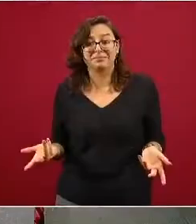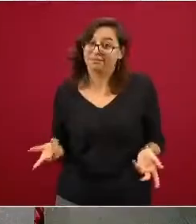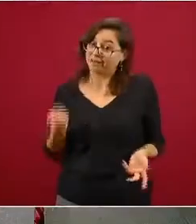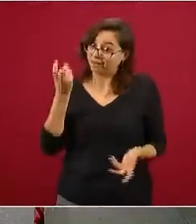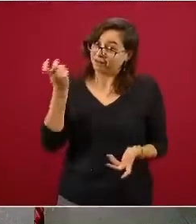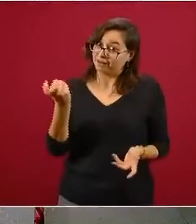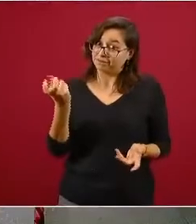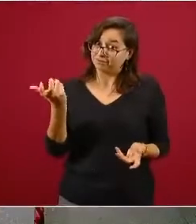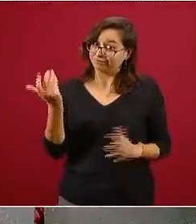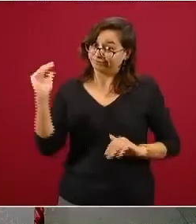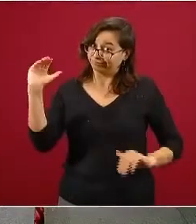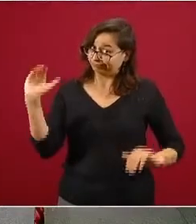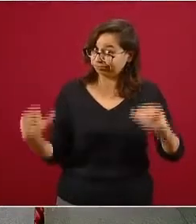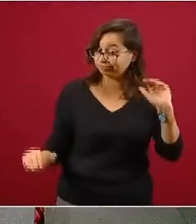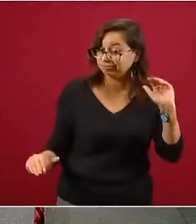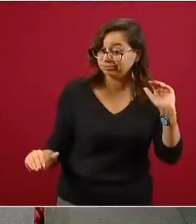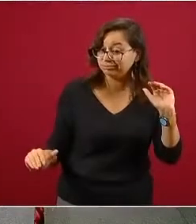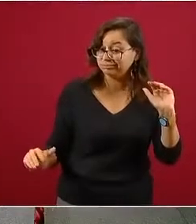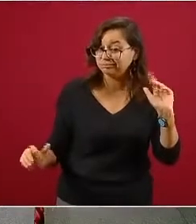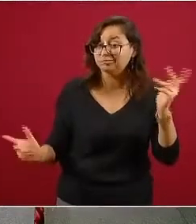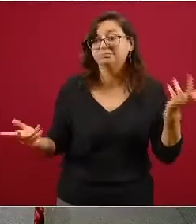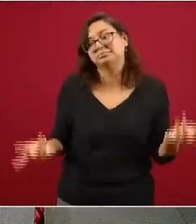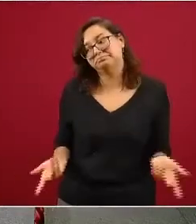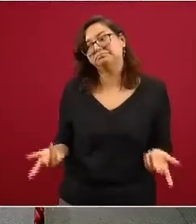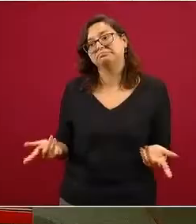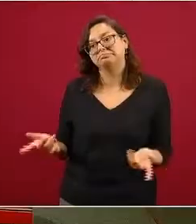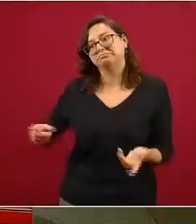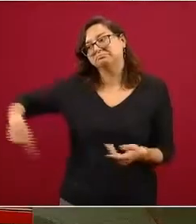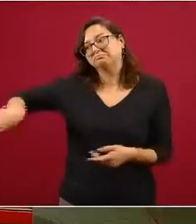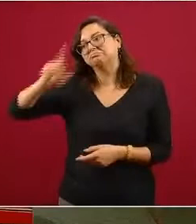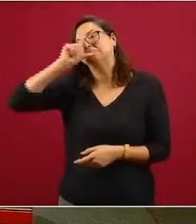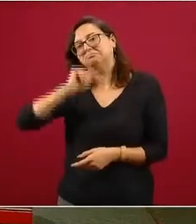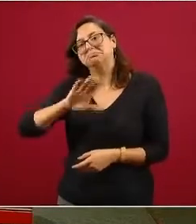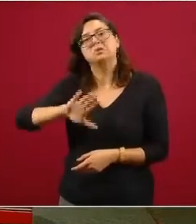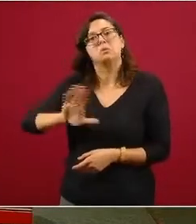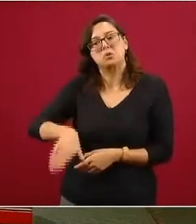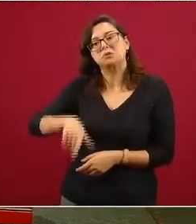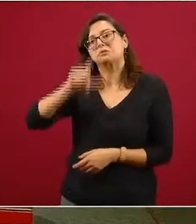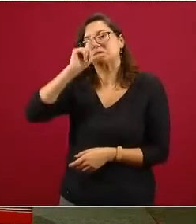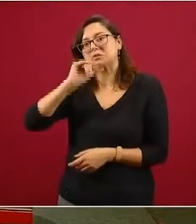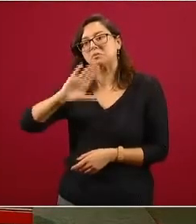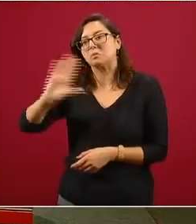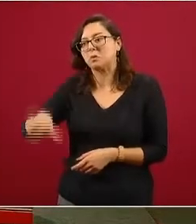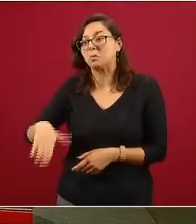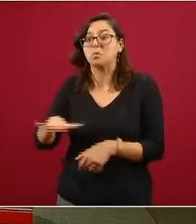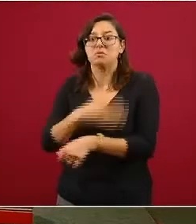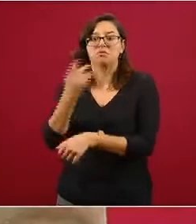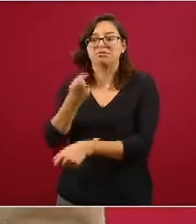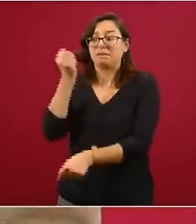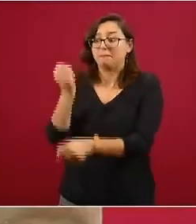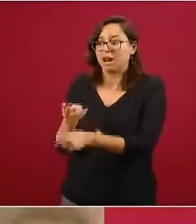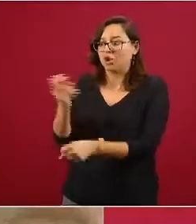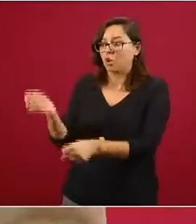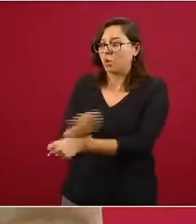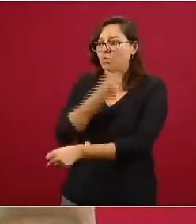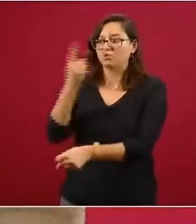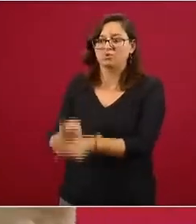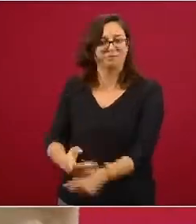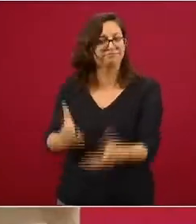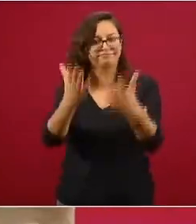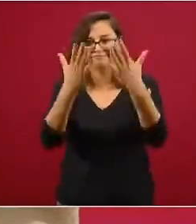desigualdad social también contribuye a la mortalidad, porque, desde luego, la oportunidad de acceso